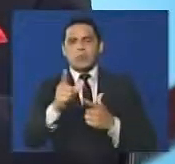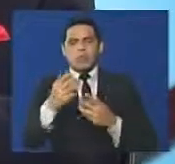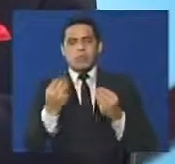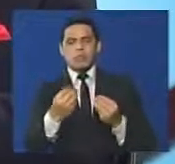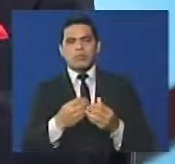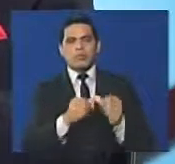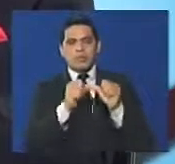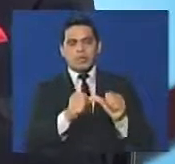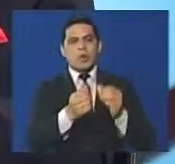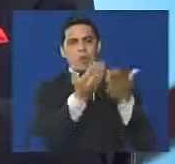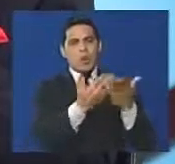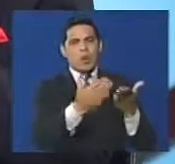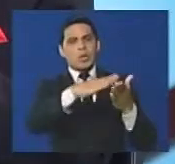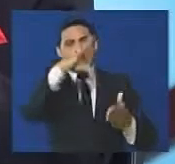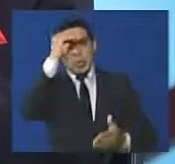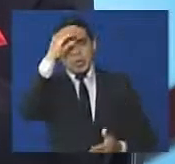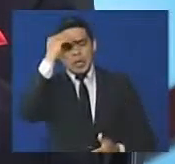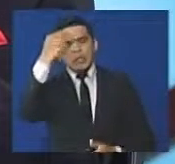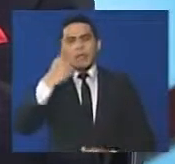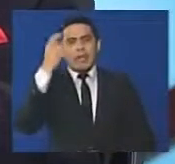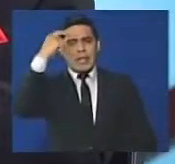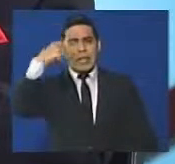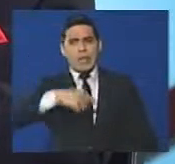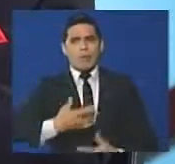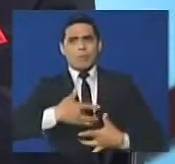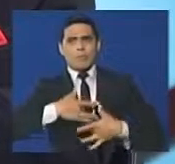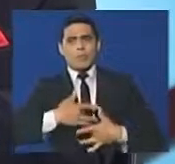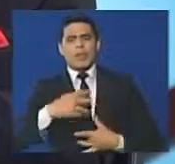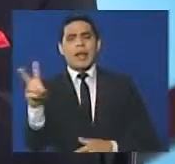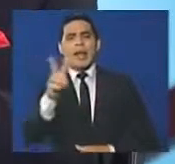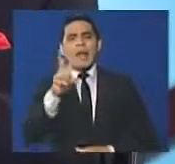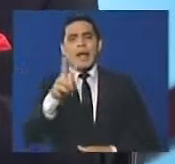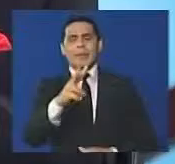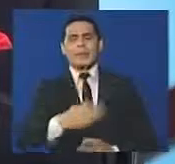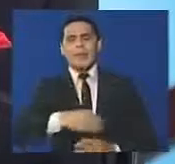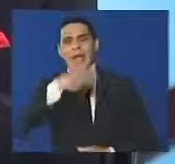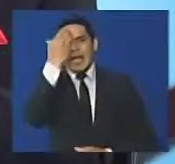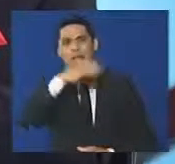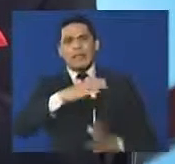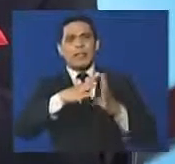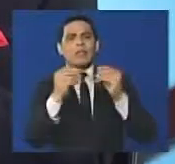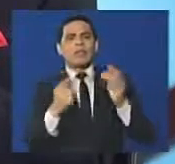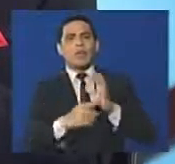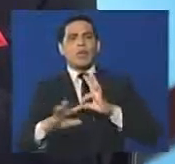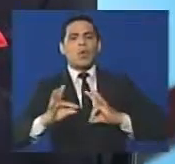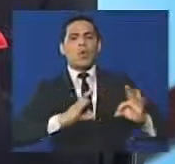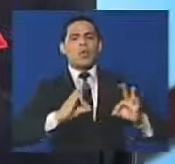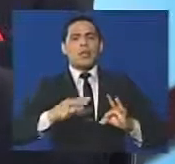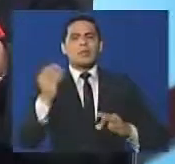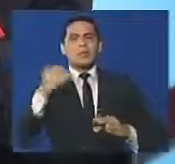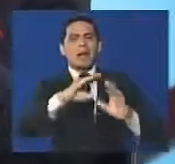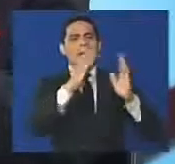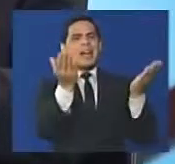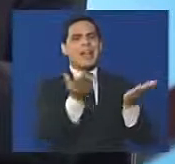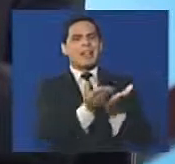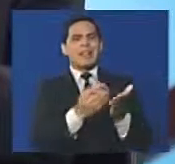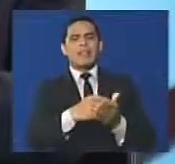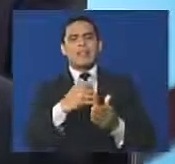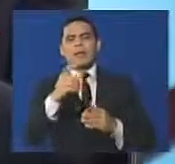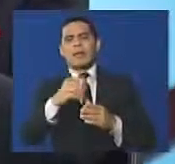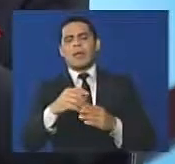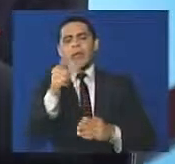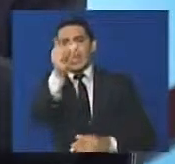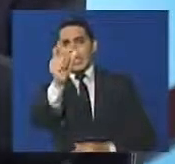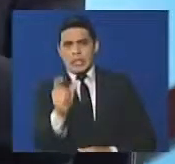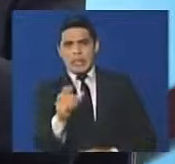estudiando y hoy en día, con mucho orgullo, es la venezolana que canta en todos los teatros más grandes del mundo. La Scala de Milán,